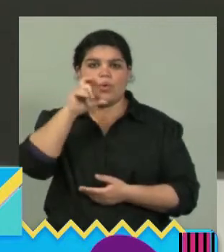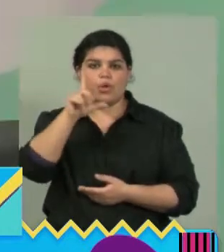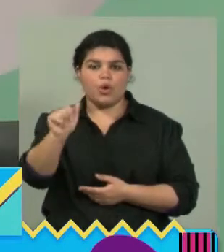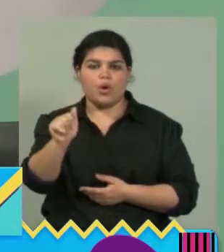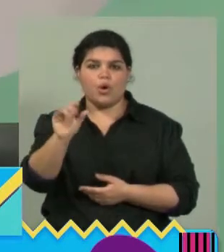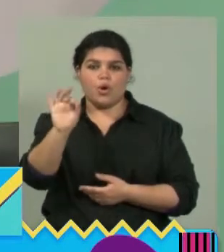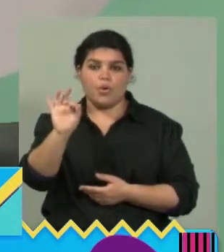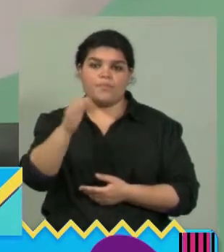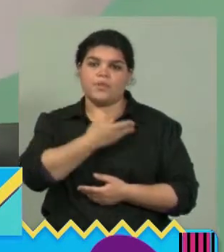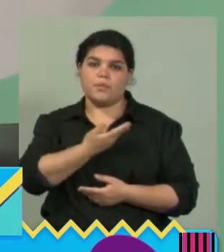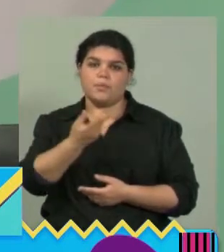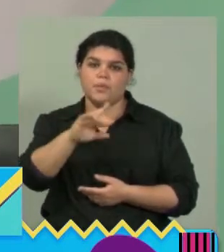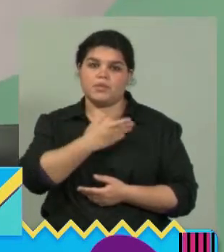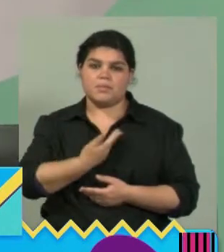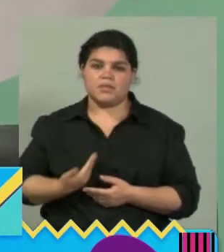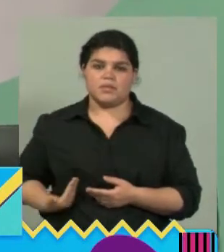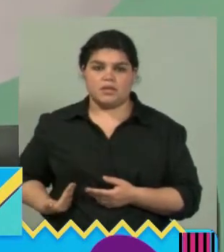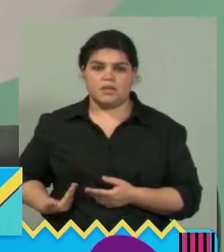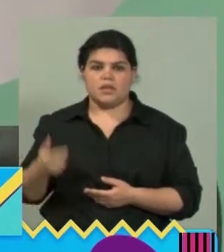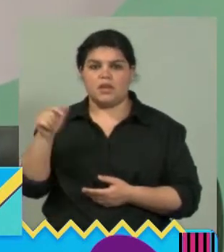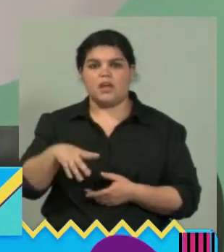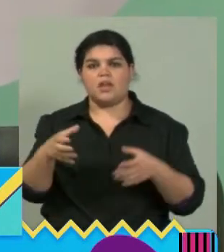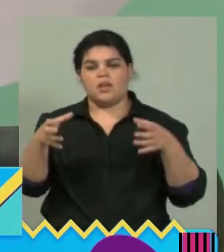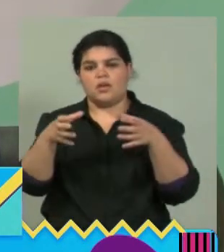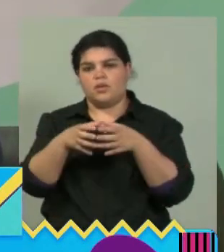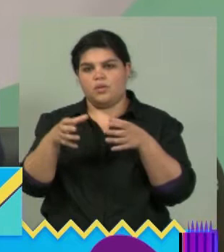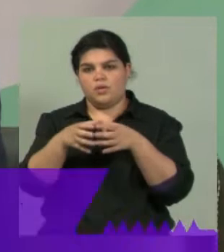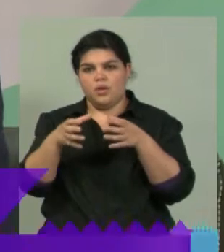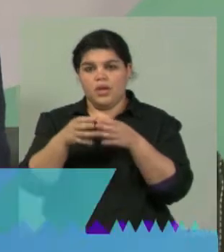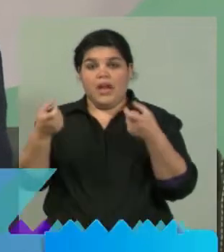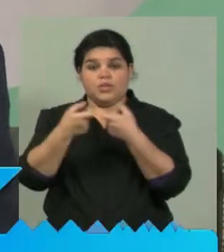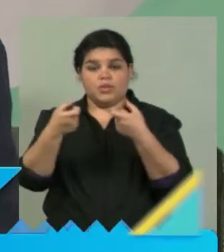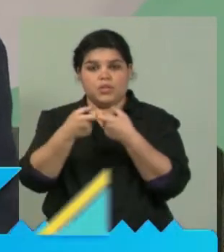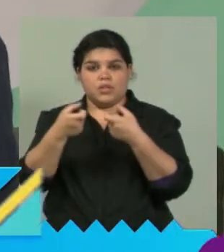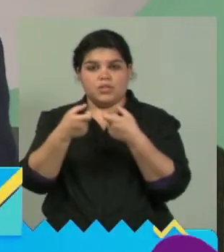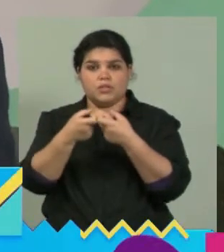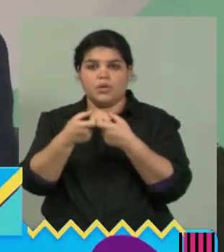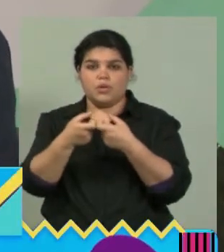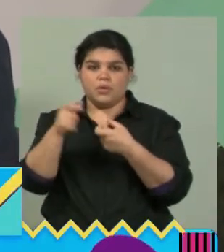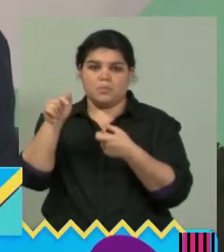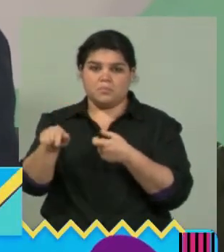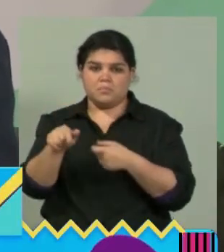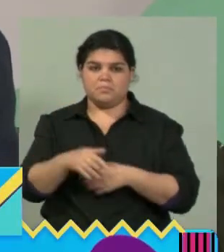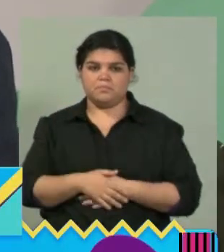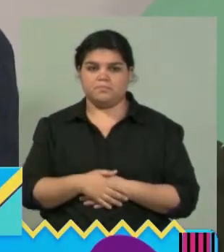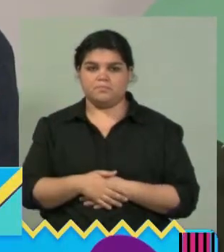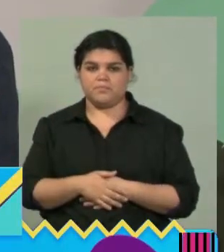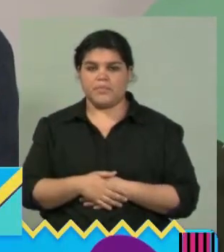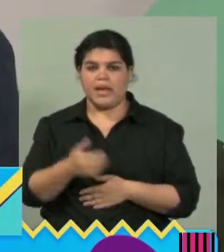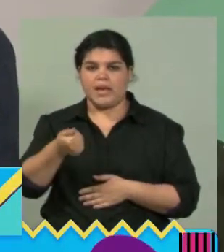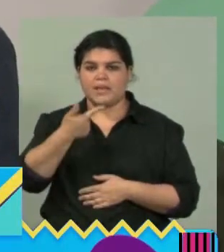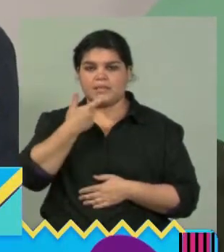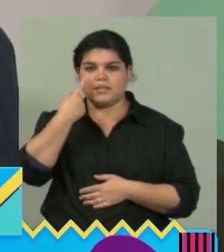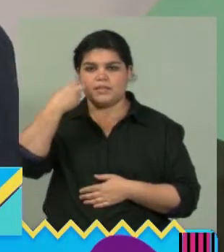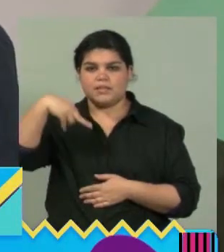vicepresidente de ASIMMET, Asociación de Industriales Metalúrgicos de la provincia de Mendoza. Julio, muchísimas gracias por estar acá. Muchas gracias a ustedes. Bueno, un poco